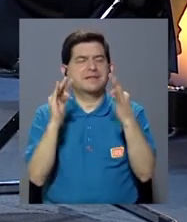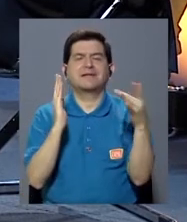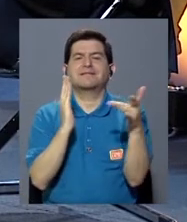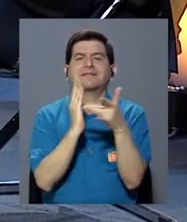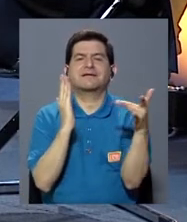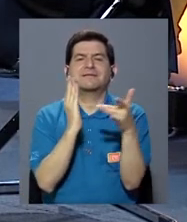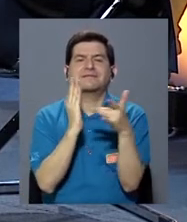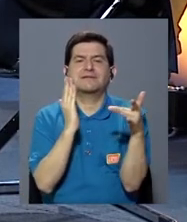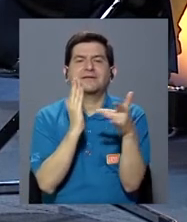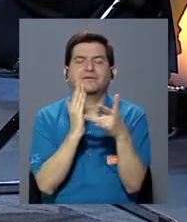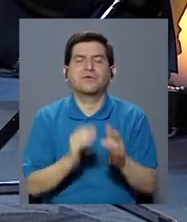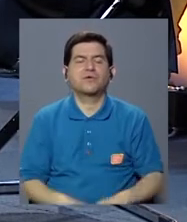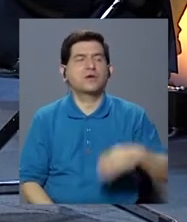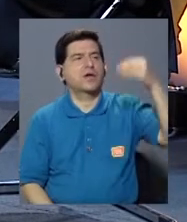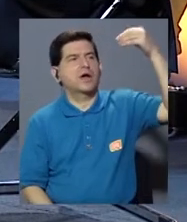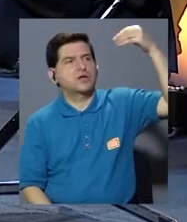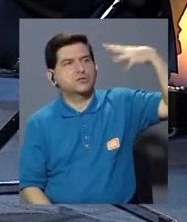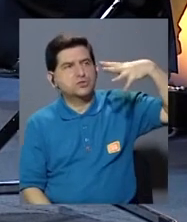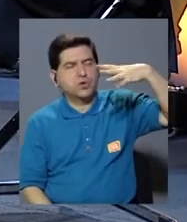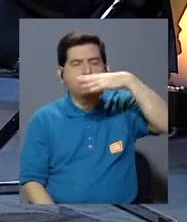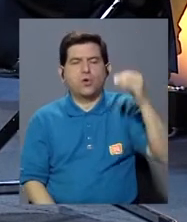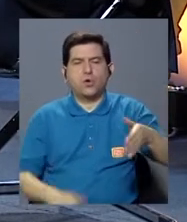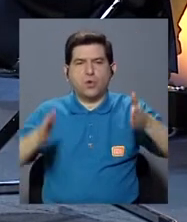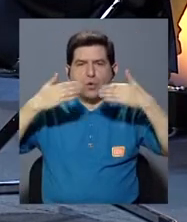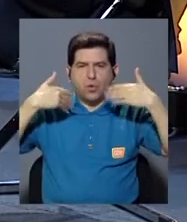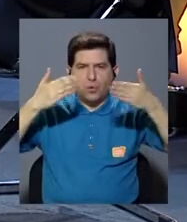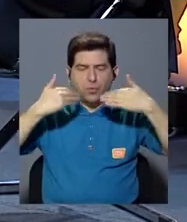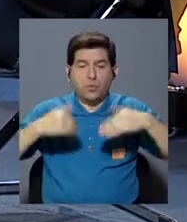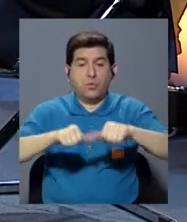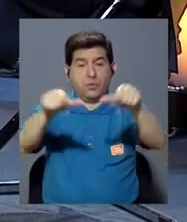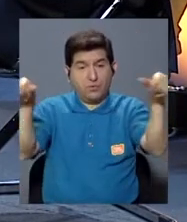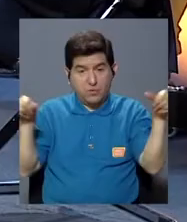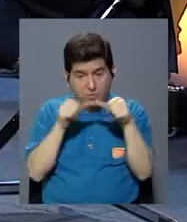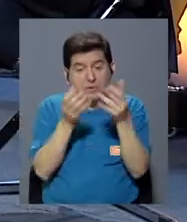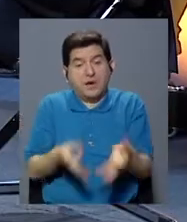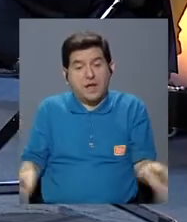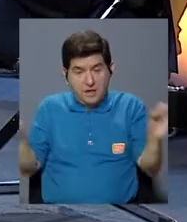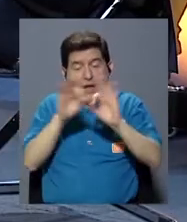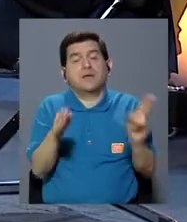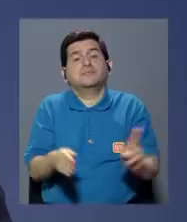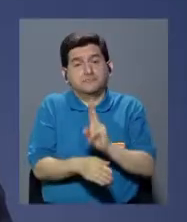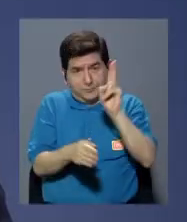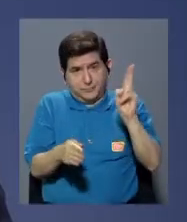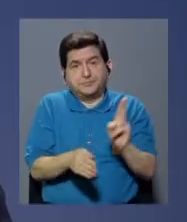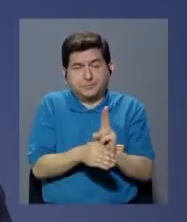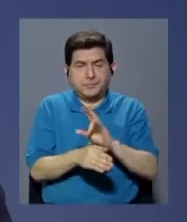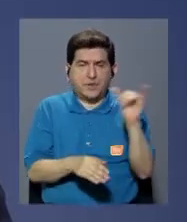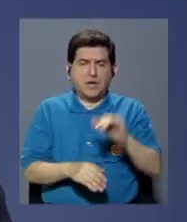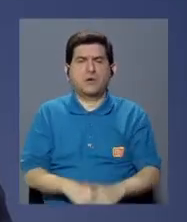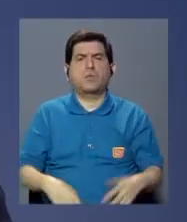ir hacia tecnologías solares o eólicas que ocupan un área geográfica importante.